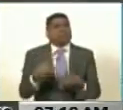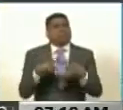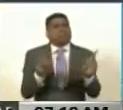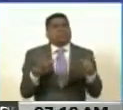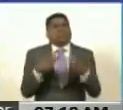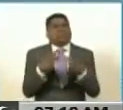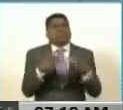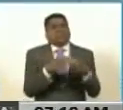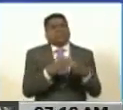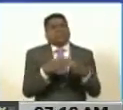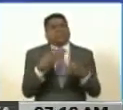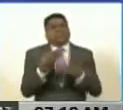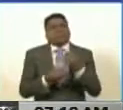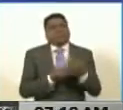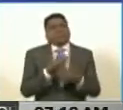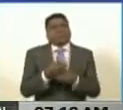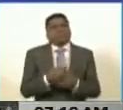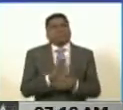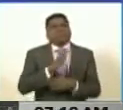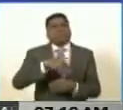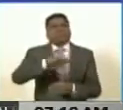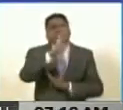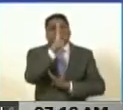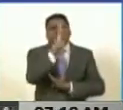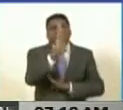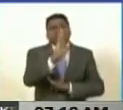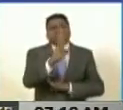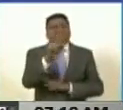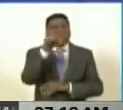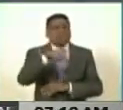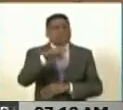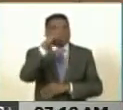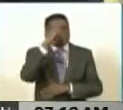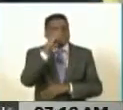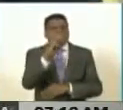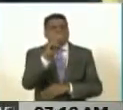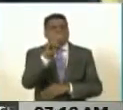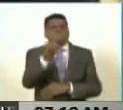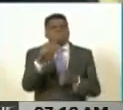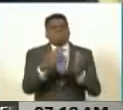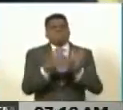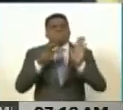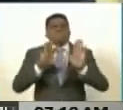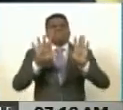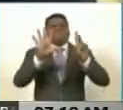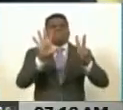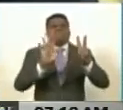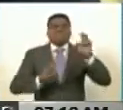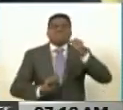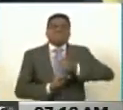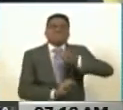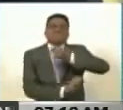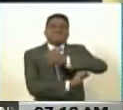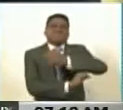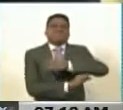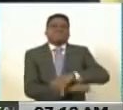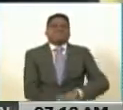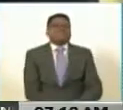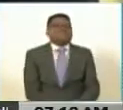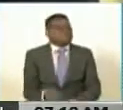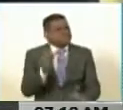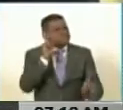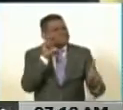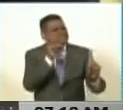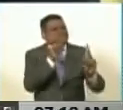han realizado para dónde apuntamos para el 2017? Lo que te mencioné, esa es la fundamental. Esa es la primera. Fíjate,